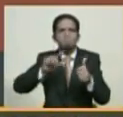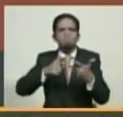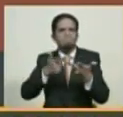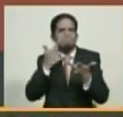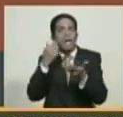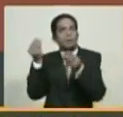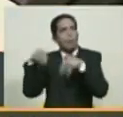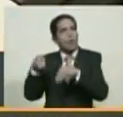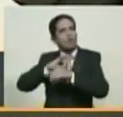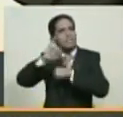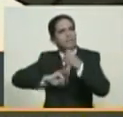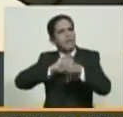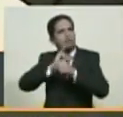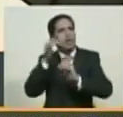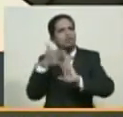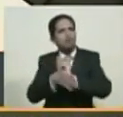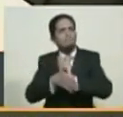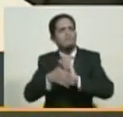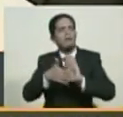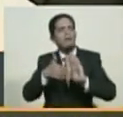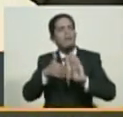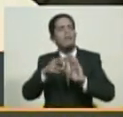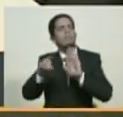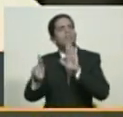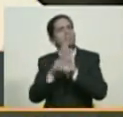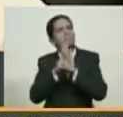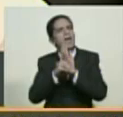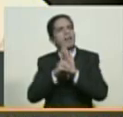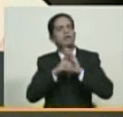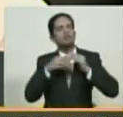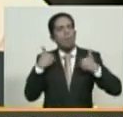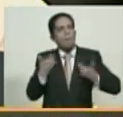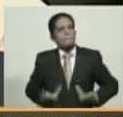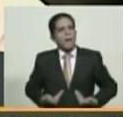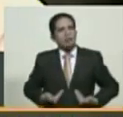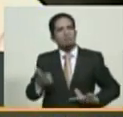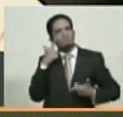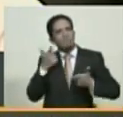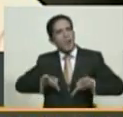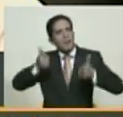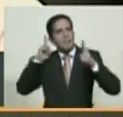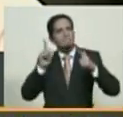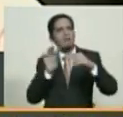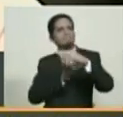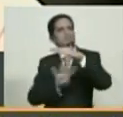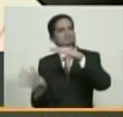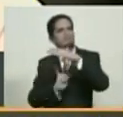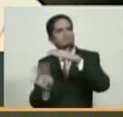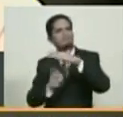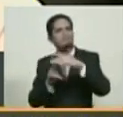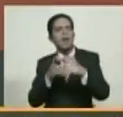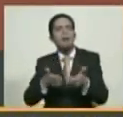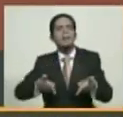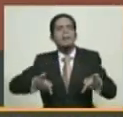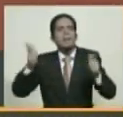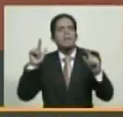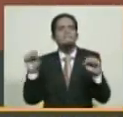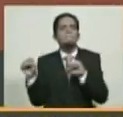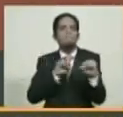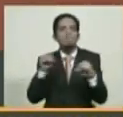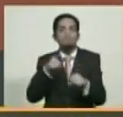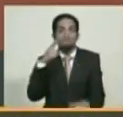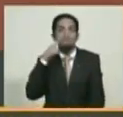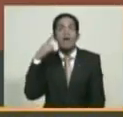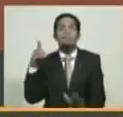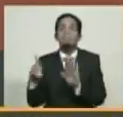convenios internacionales de derechos humanos, reconocimiento al derecho a la libre circulación, a la libre movilidad. Es un derecho